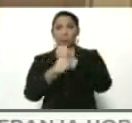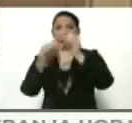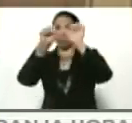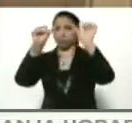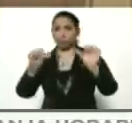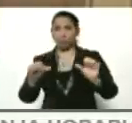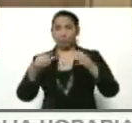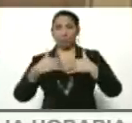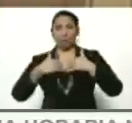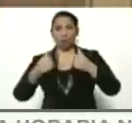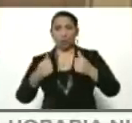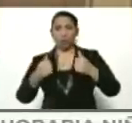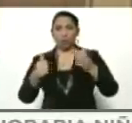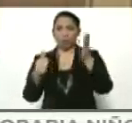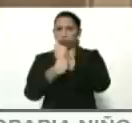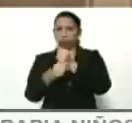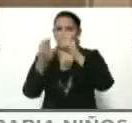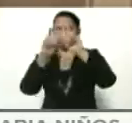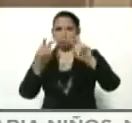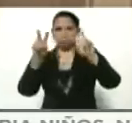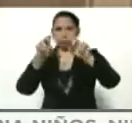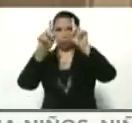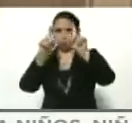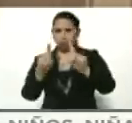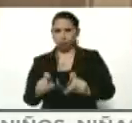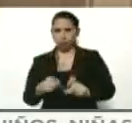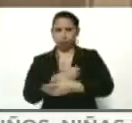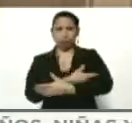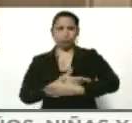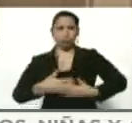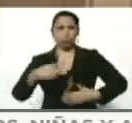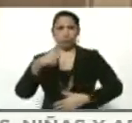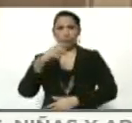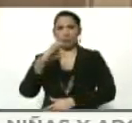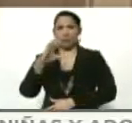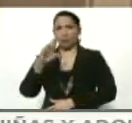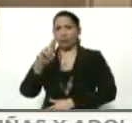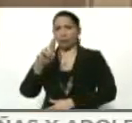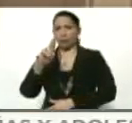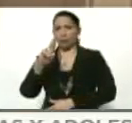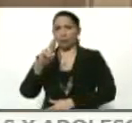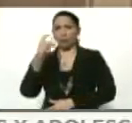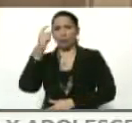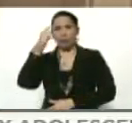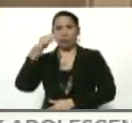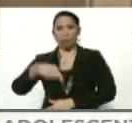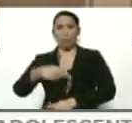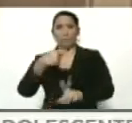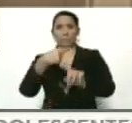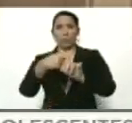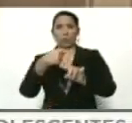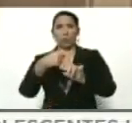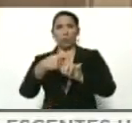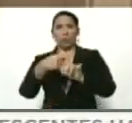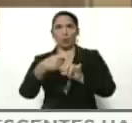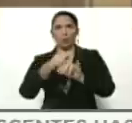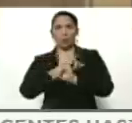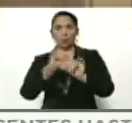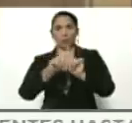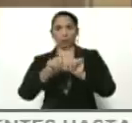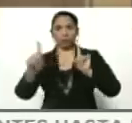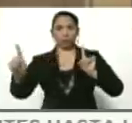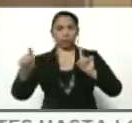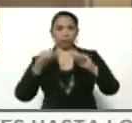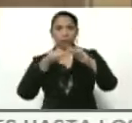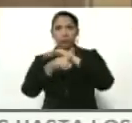inmediatamente el sistema de salud lo capta con un pesquisaje de prueba molecular que el día de hoy da positivo. Está con,